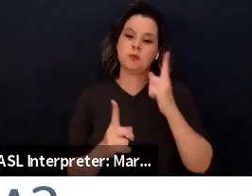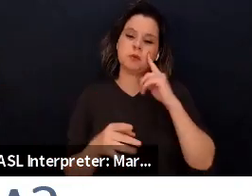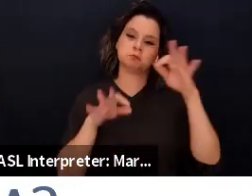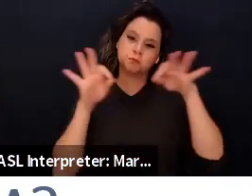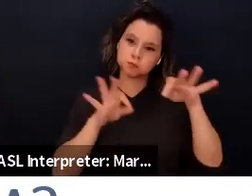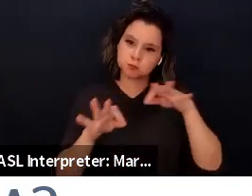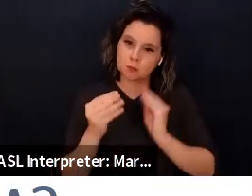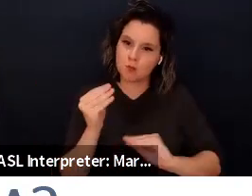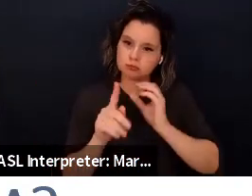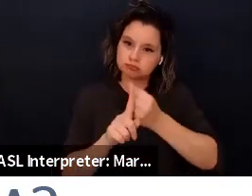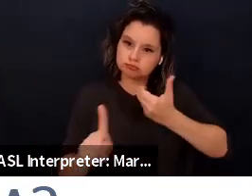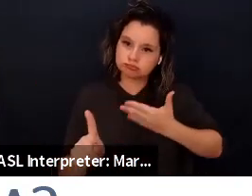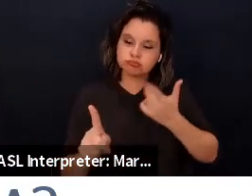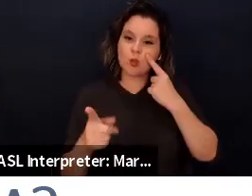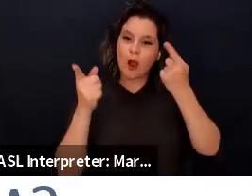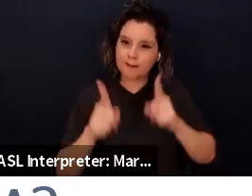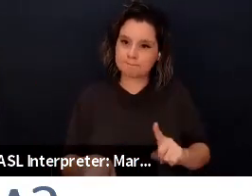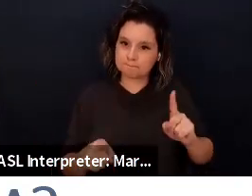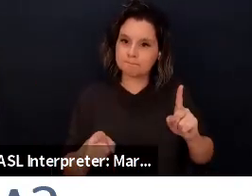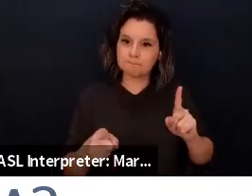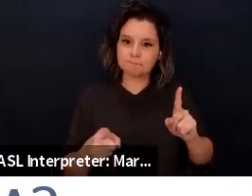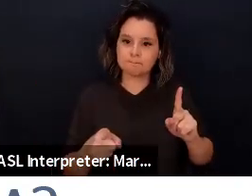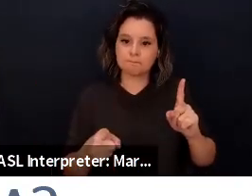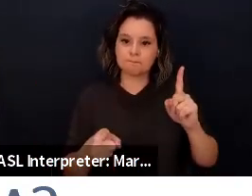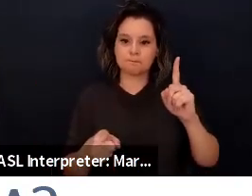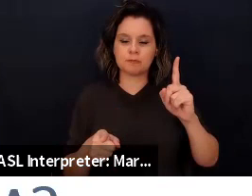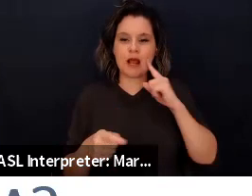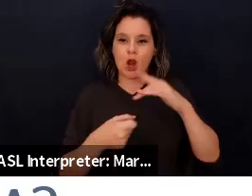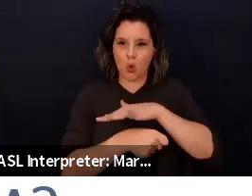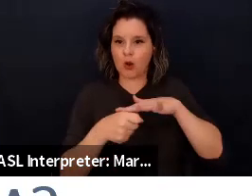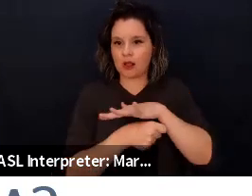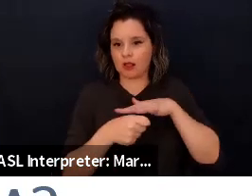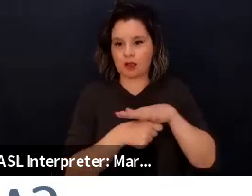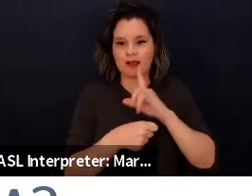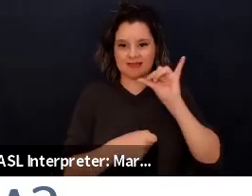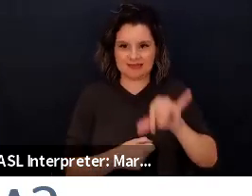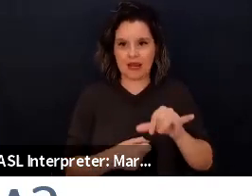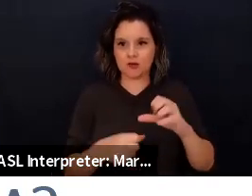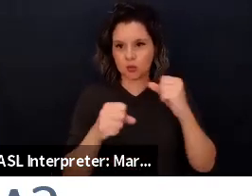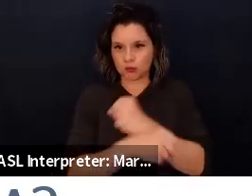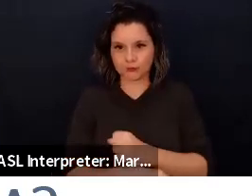poco sobre qué ha pasado al nivel local en esos sitios.